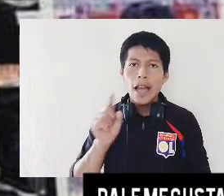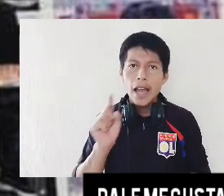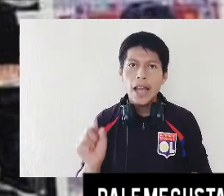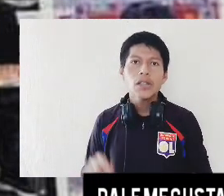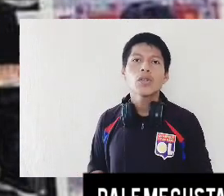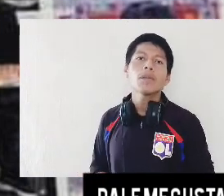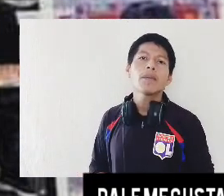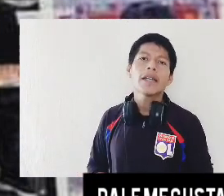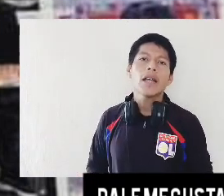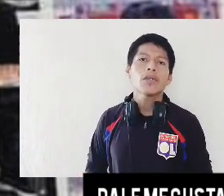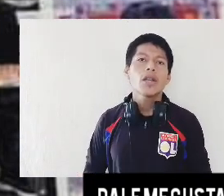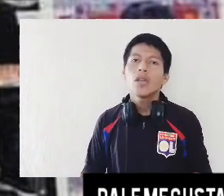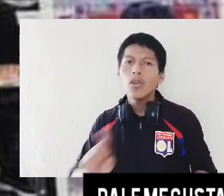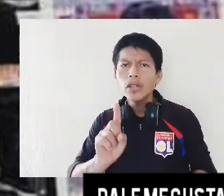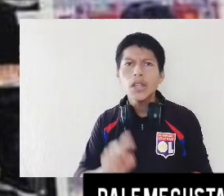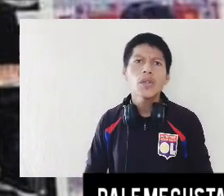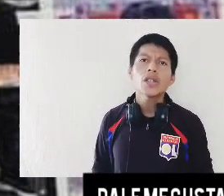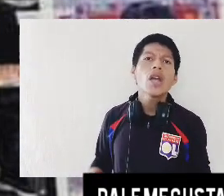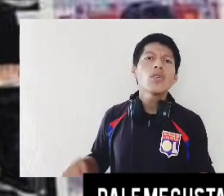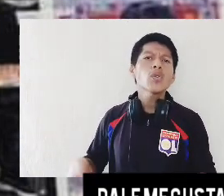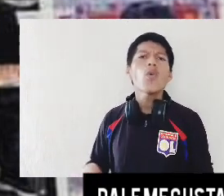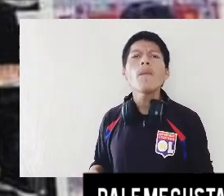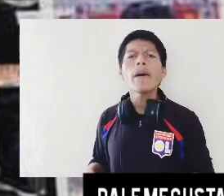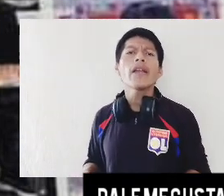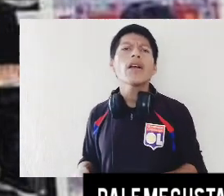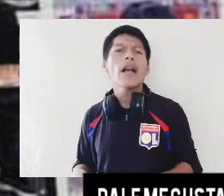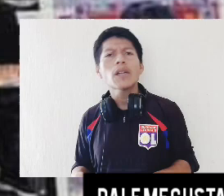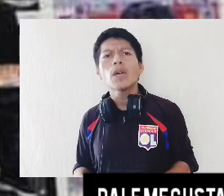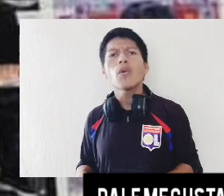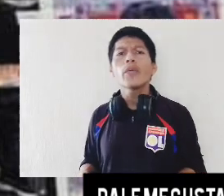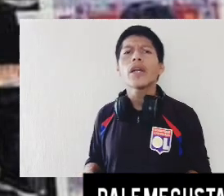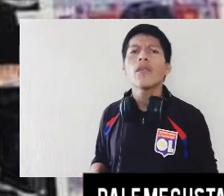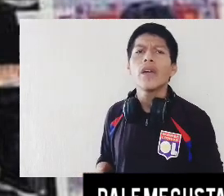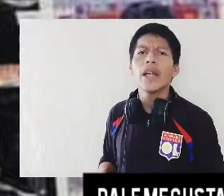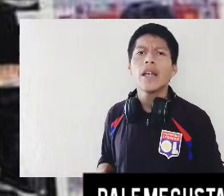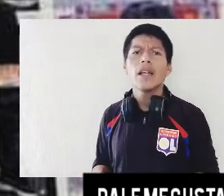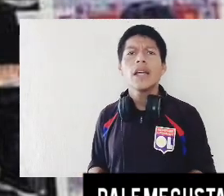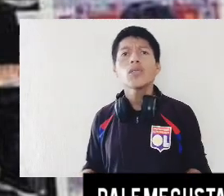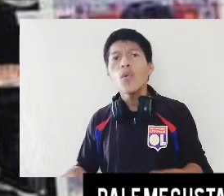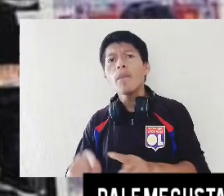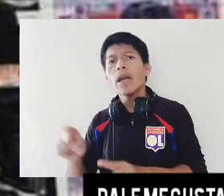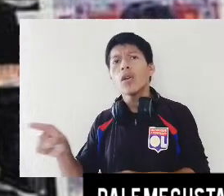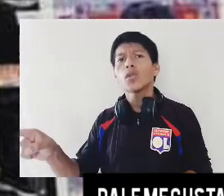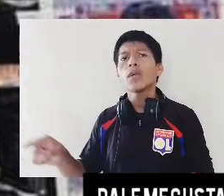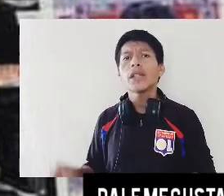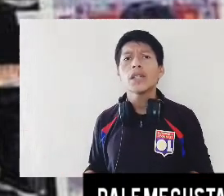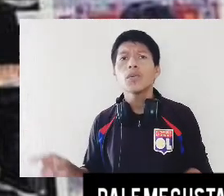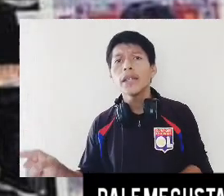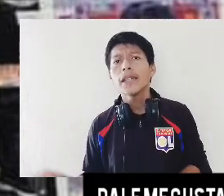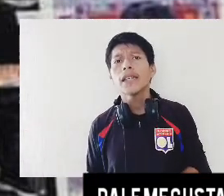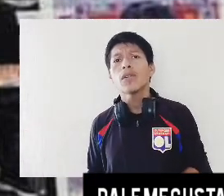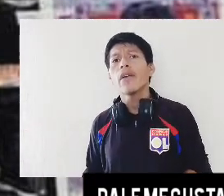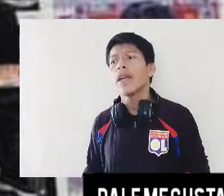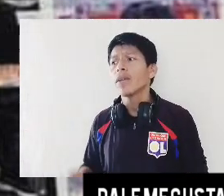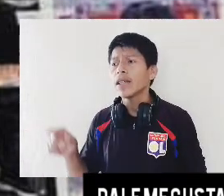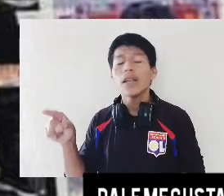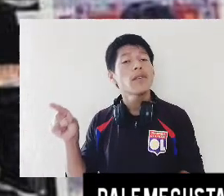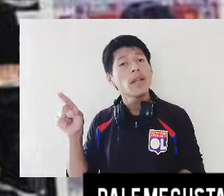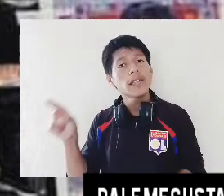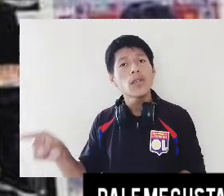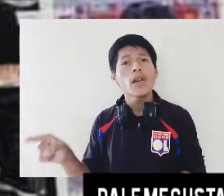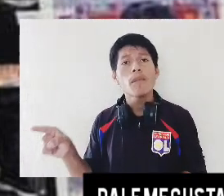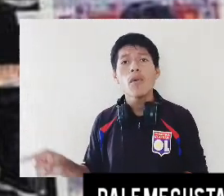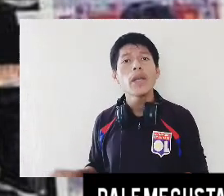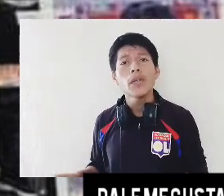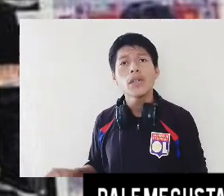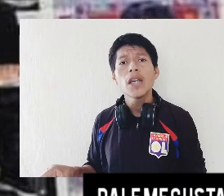libertad a esos implicados. No, señores, no es culpa del actual gobierno federal, es culpa de los jueces que todavía